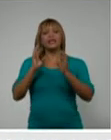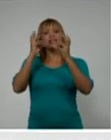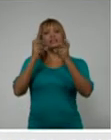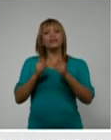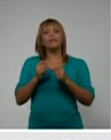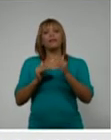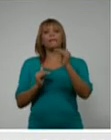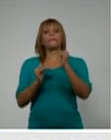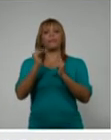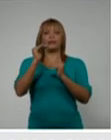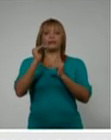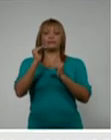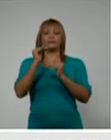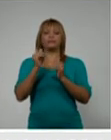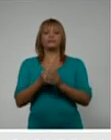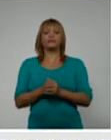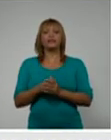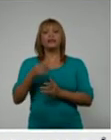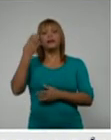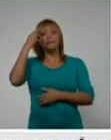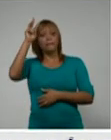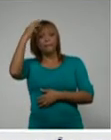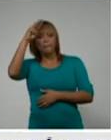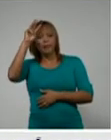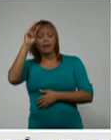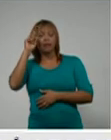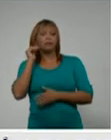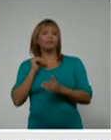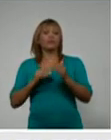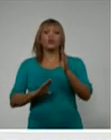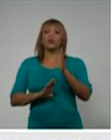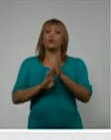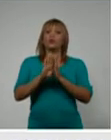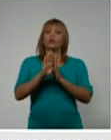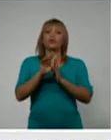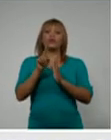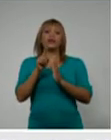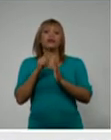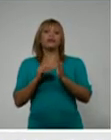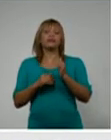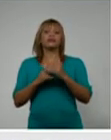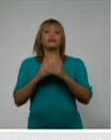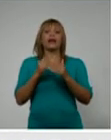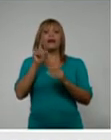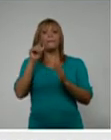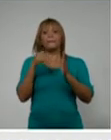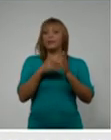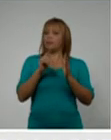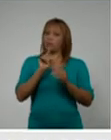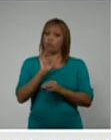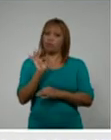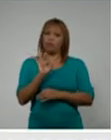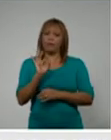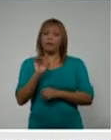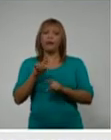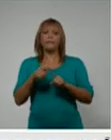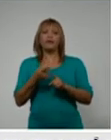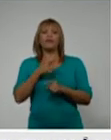elevadas. México, que no llega a los 1000, sin embargo, México en el día de ayer